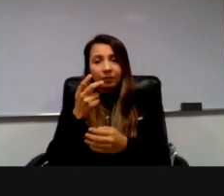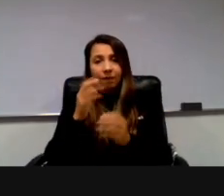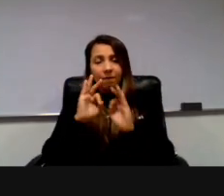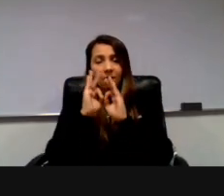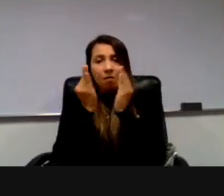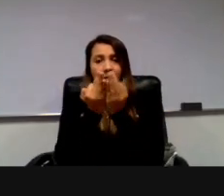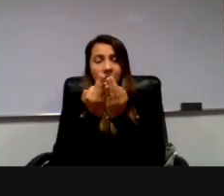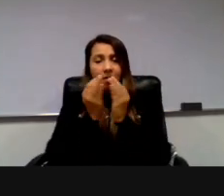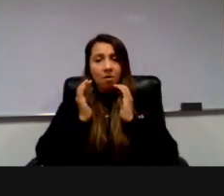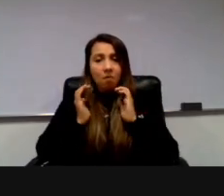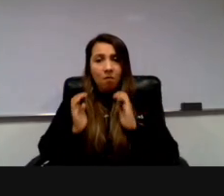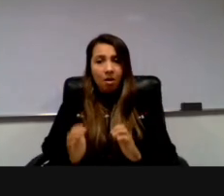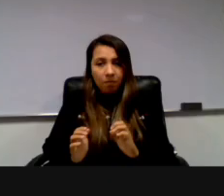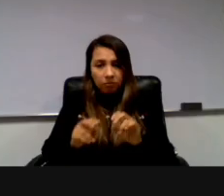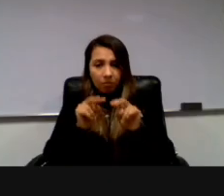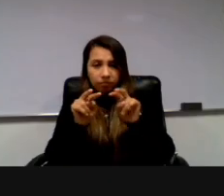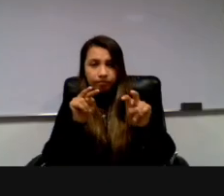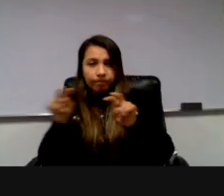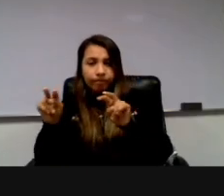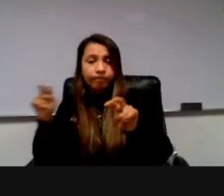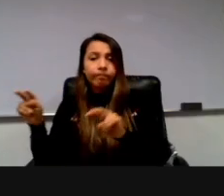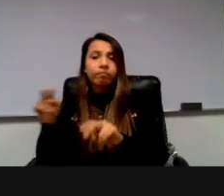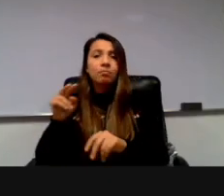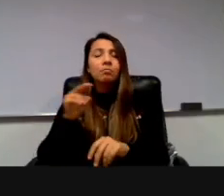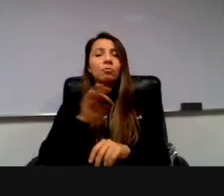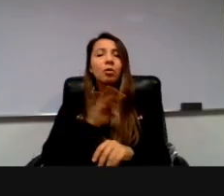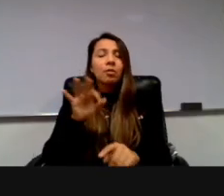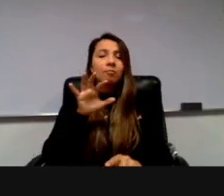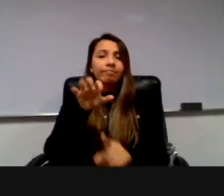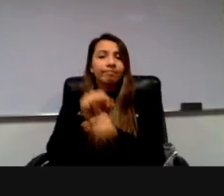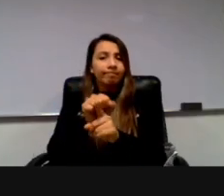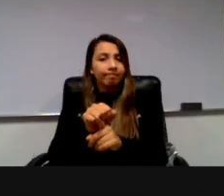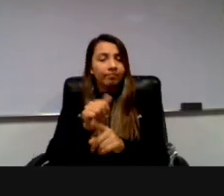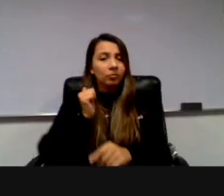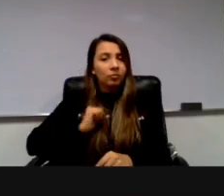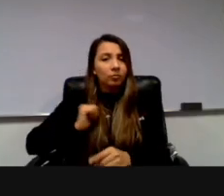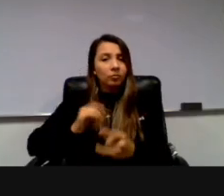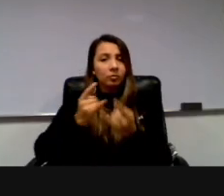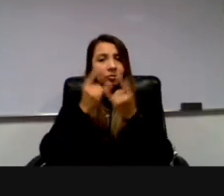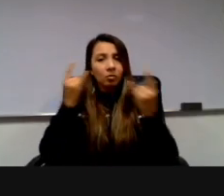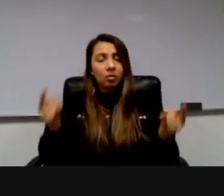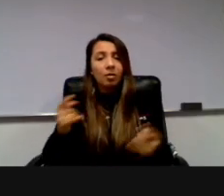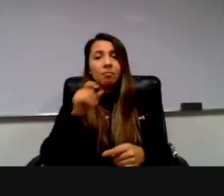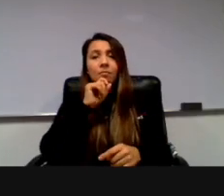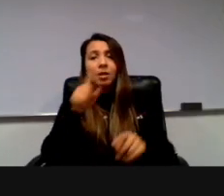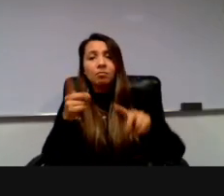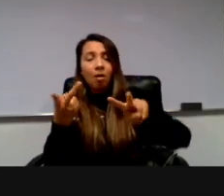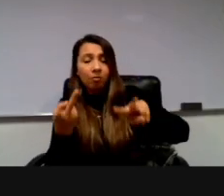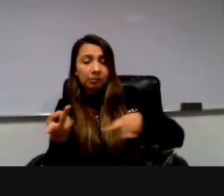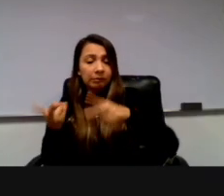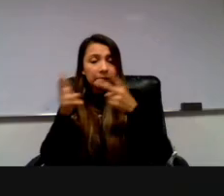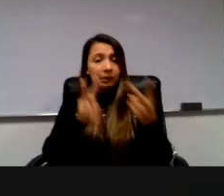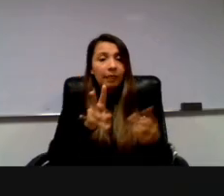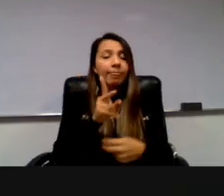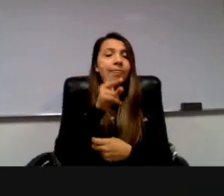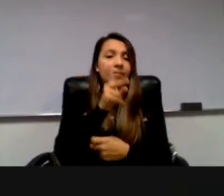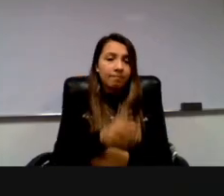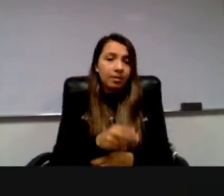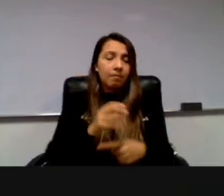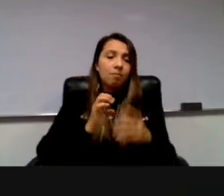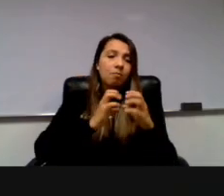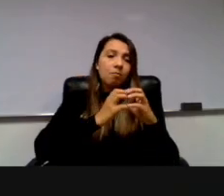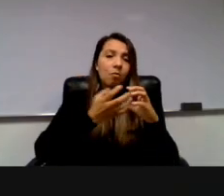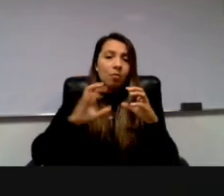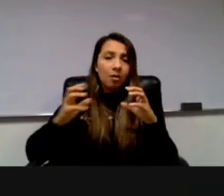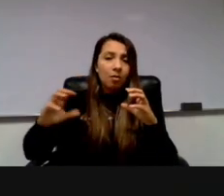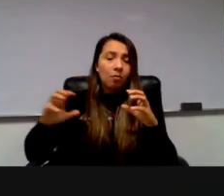entonces, esto es a nivel macroscópico y hacemos lo mismo, pero a nivel molecular, para tratar de entender qué